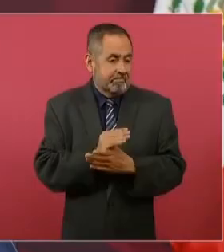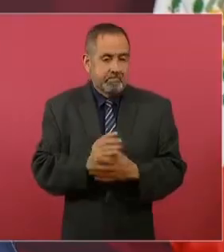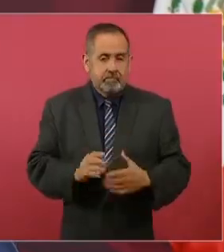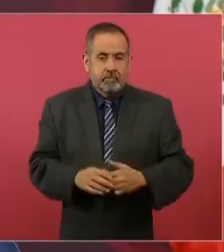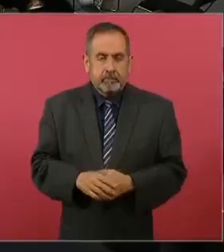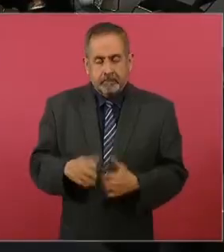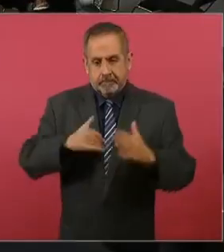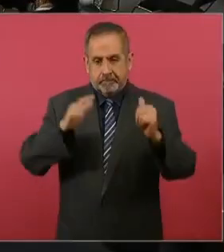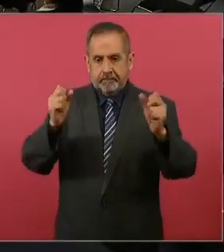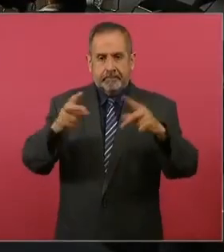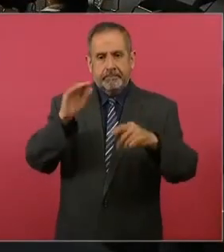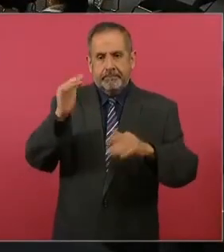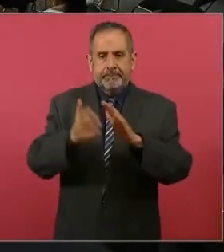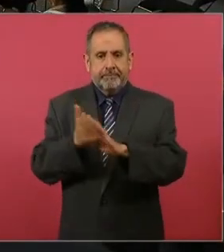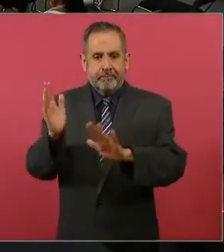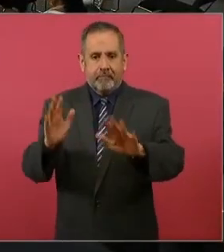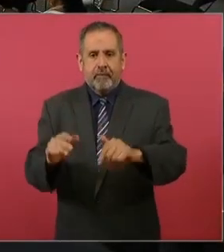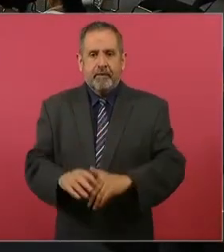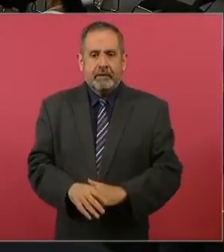Ya nos vamos, ¿eh?